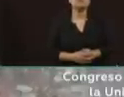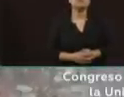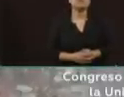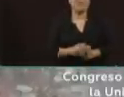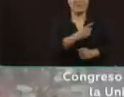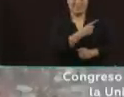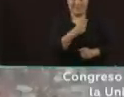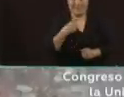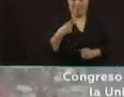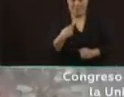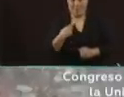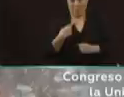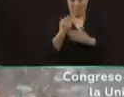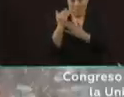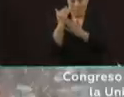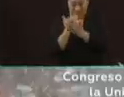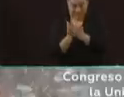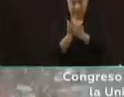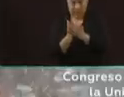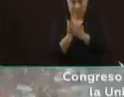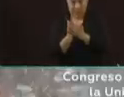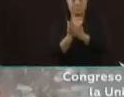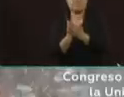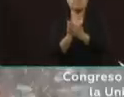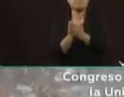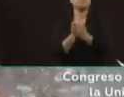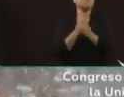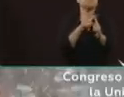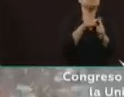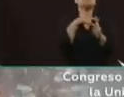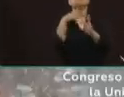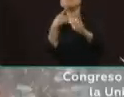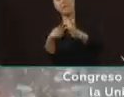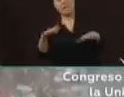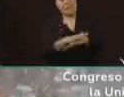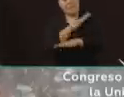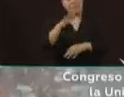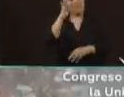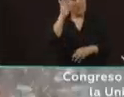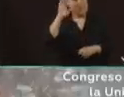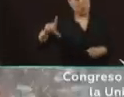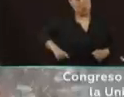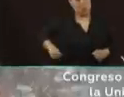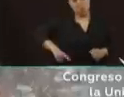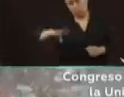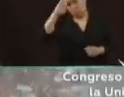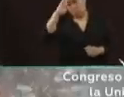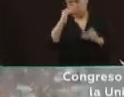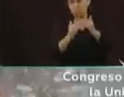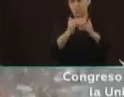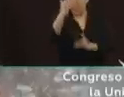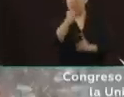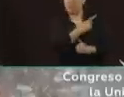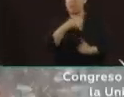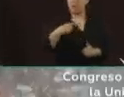bajó la deuda. Y en el gobierno de Felipe Calderón subió